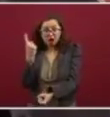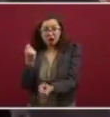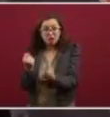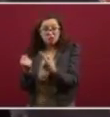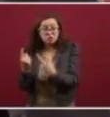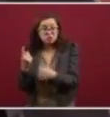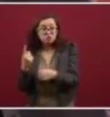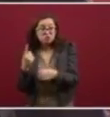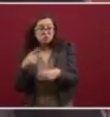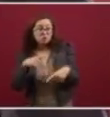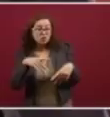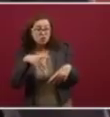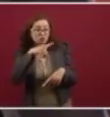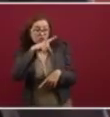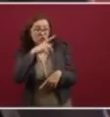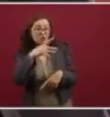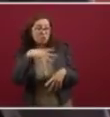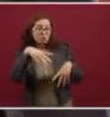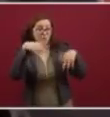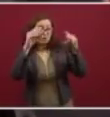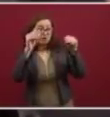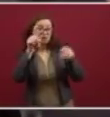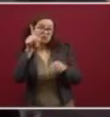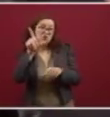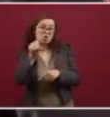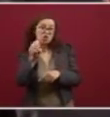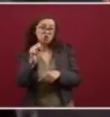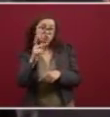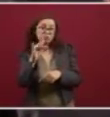ya no pueden ir a Los Pinos,